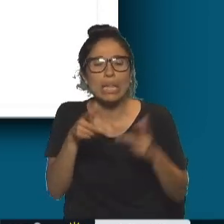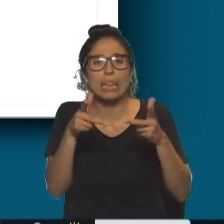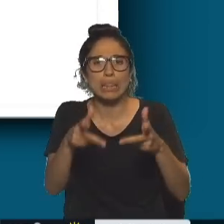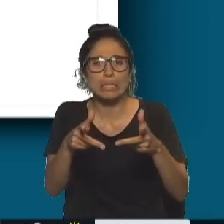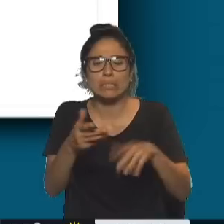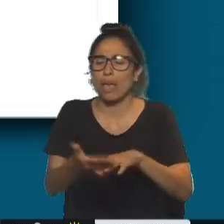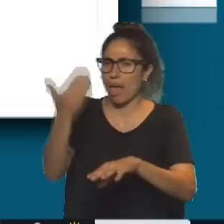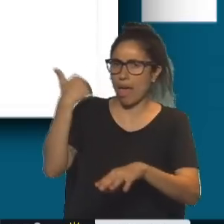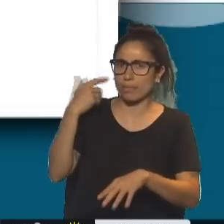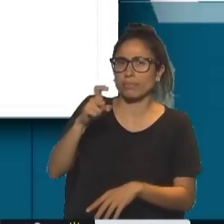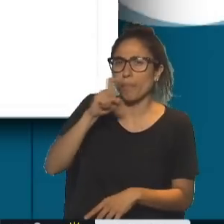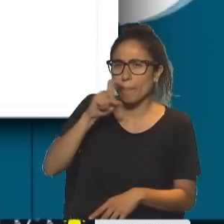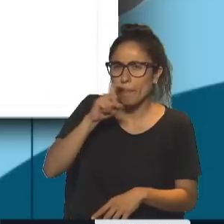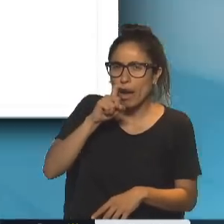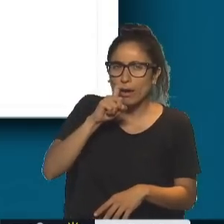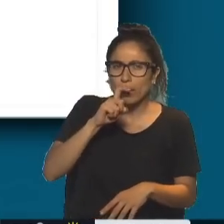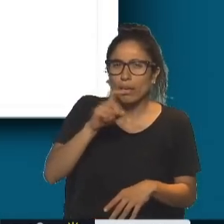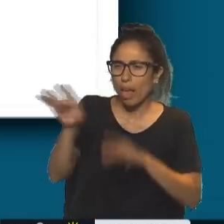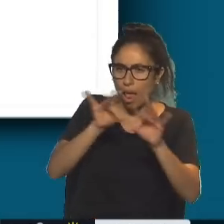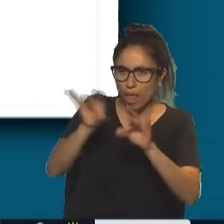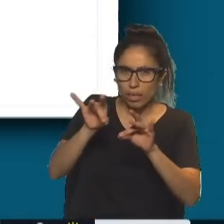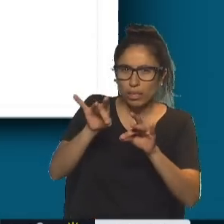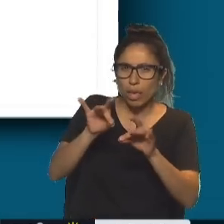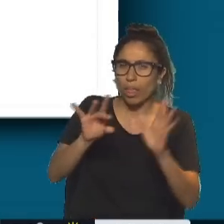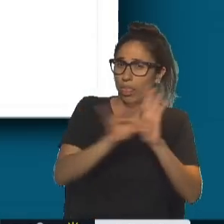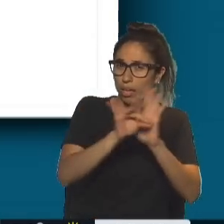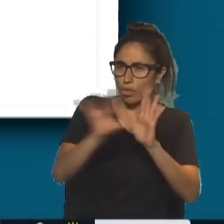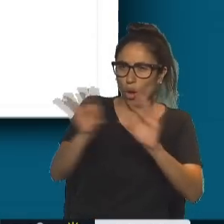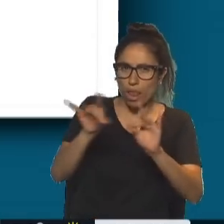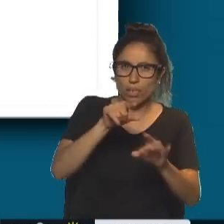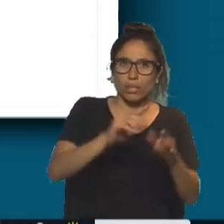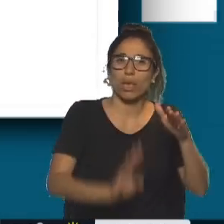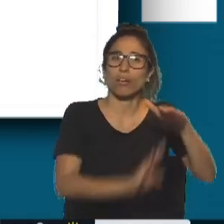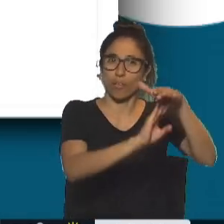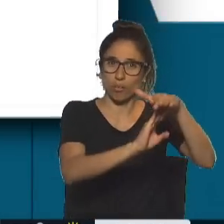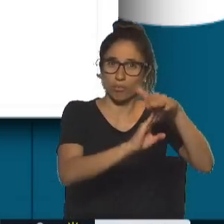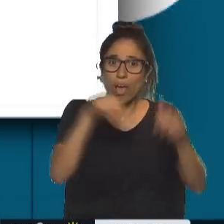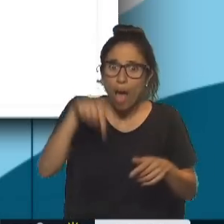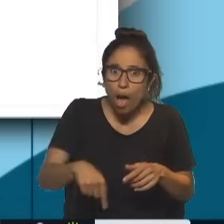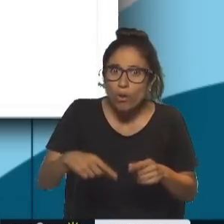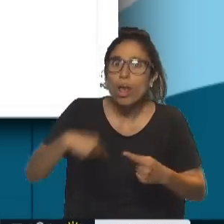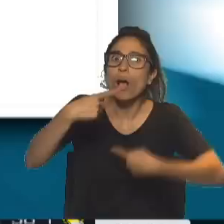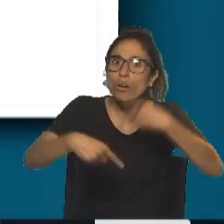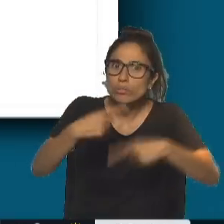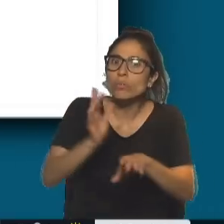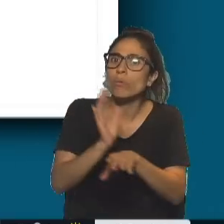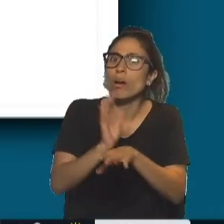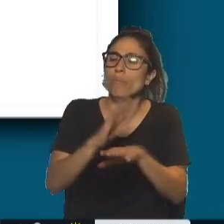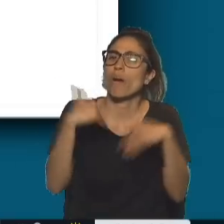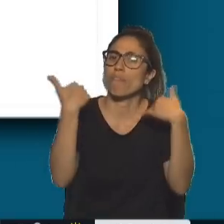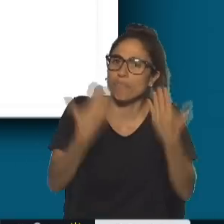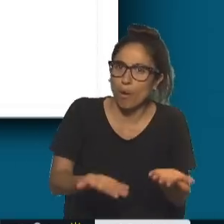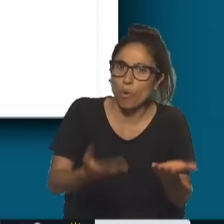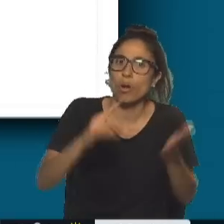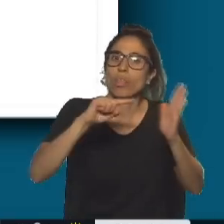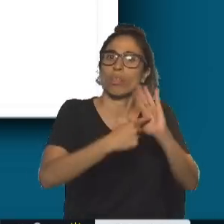Macri sigue defendiendo los beneficios por decreto a la ciudad más rica del país ¿En qué? En detrimento de las provincias. Lo